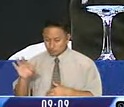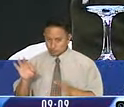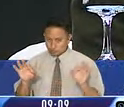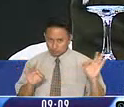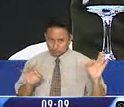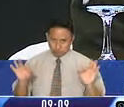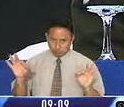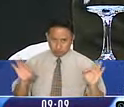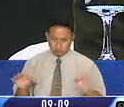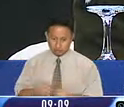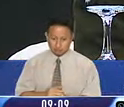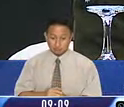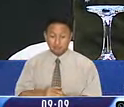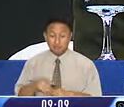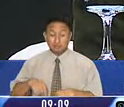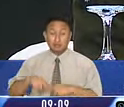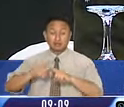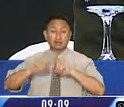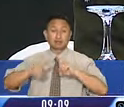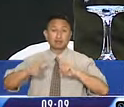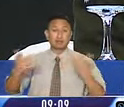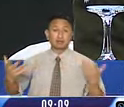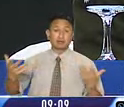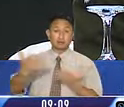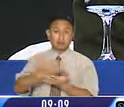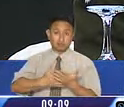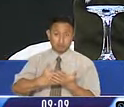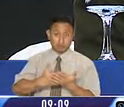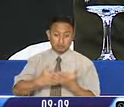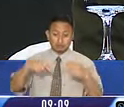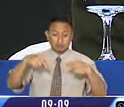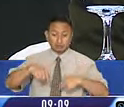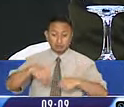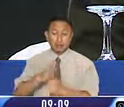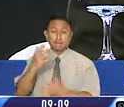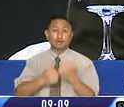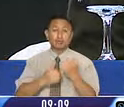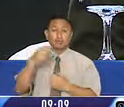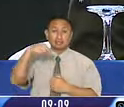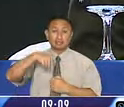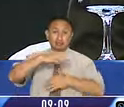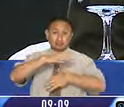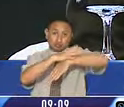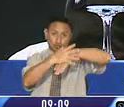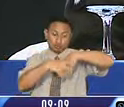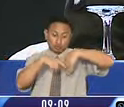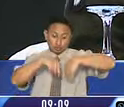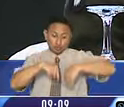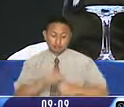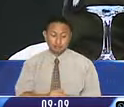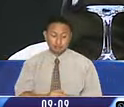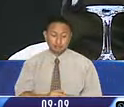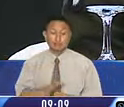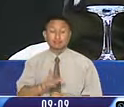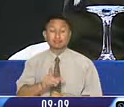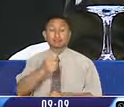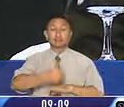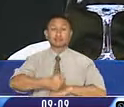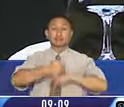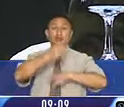Acciones multifacéticas combinadas están desestabilizando la región, empoderando el autoritarismo